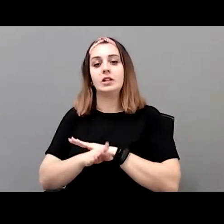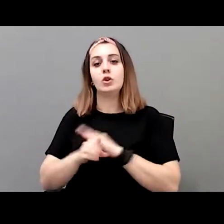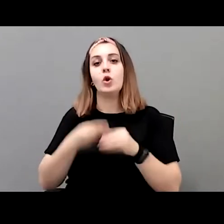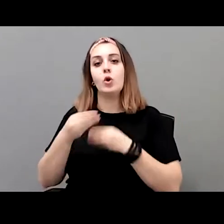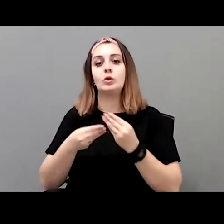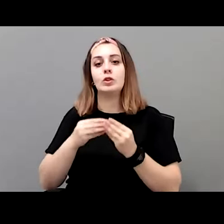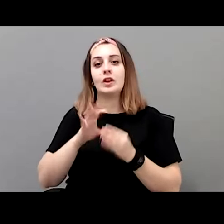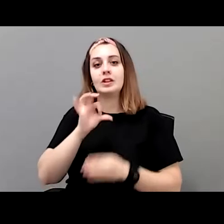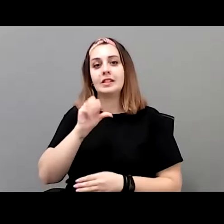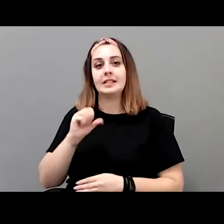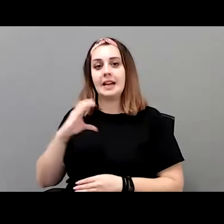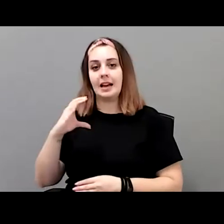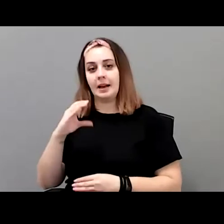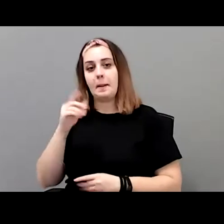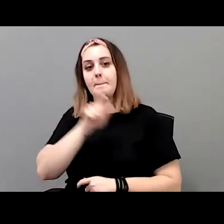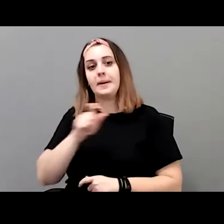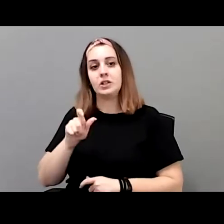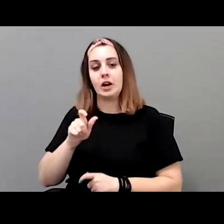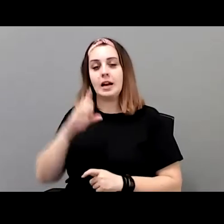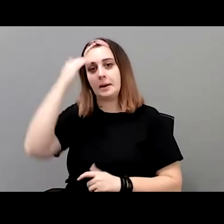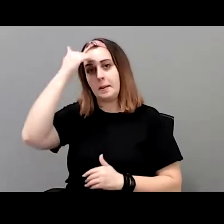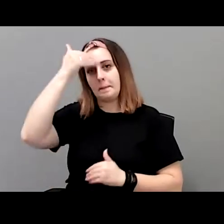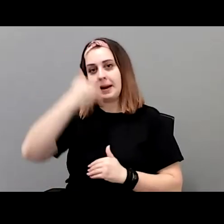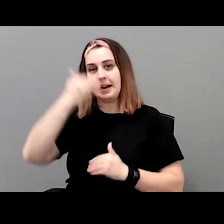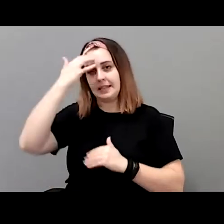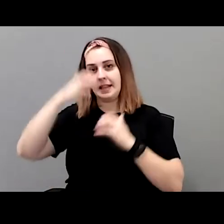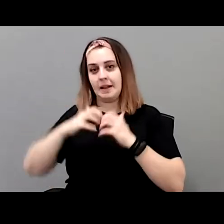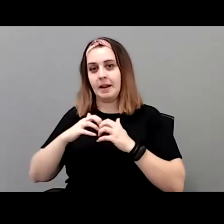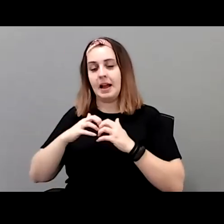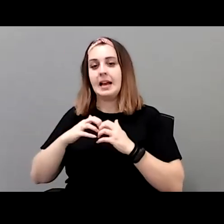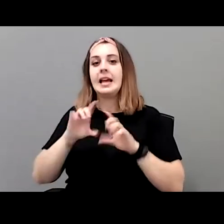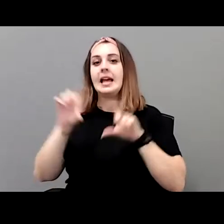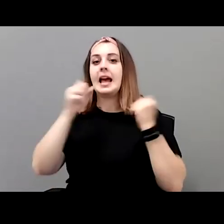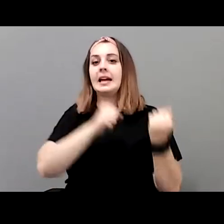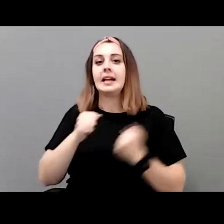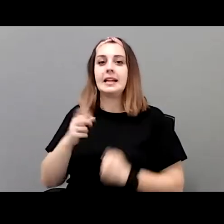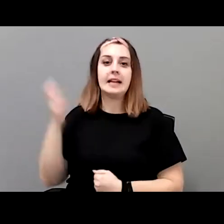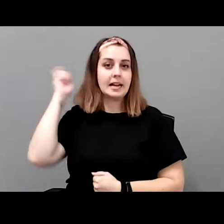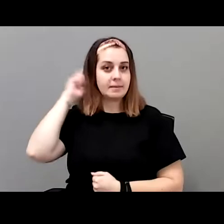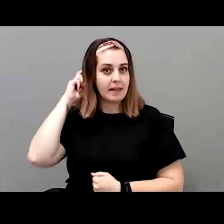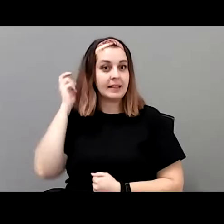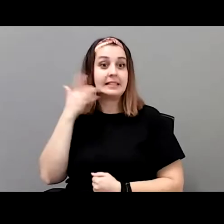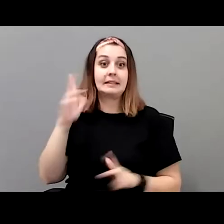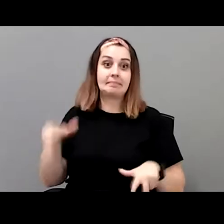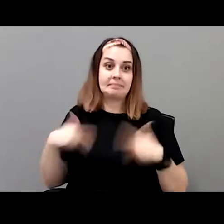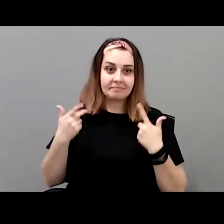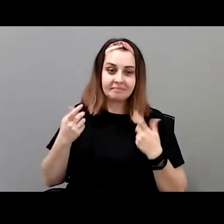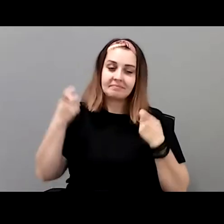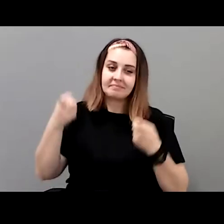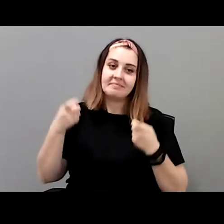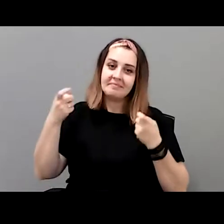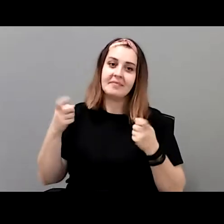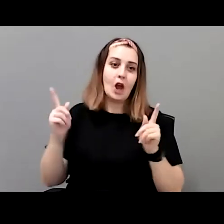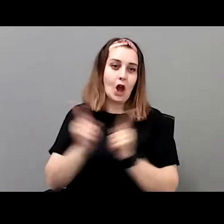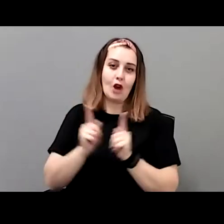SAC de las personas con parálisis cerebral de las entidades ASPACE. Así que si me permitís, voy a intentar hacerlo muy